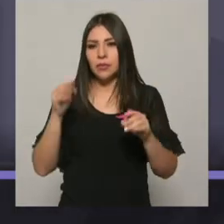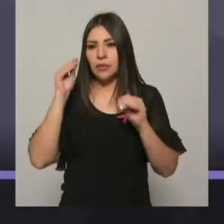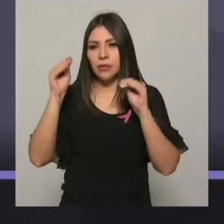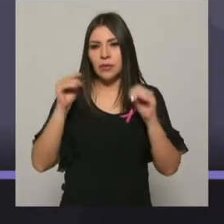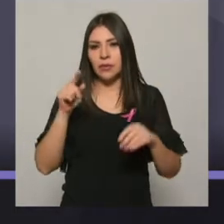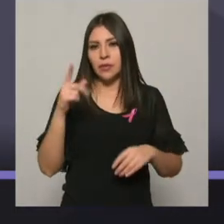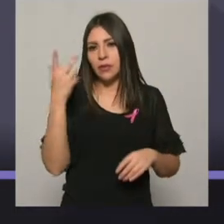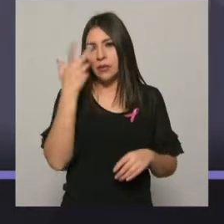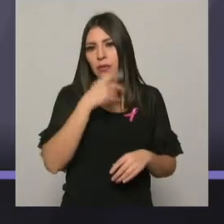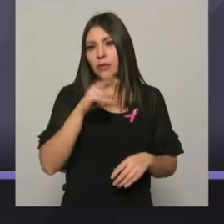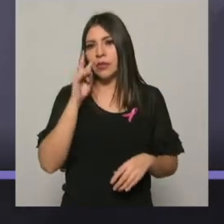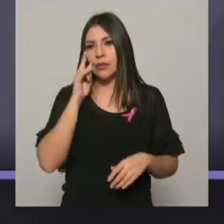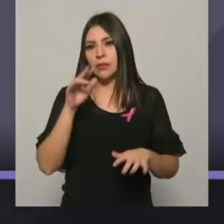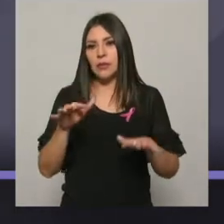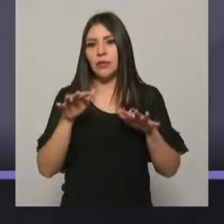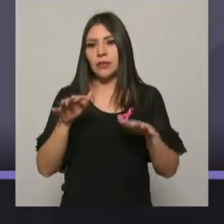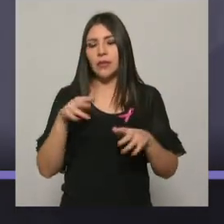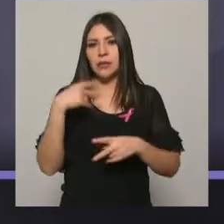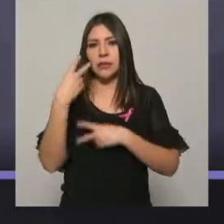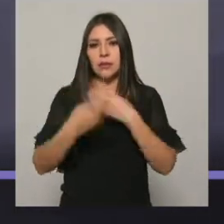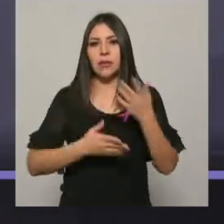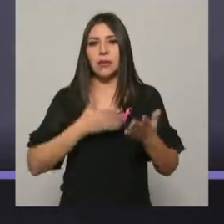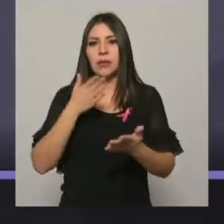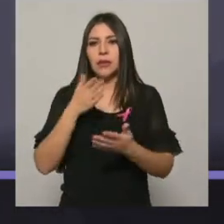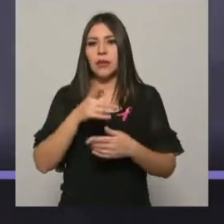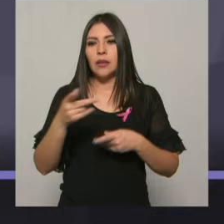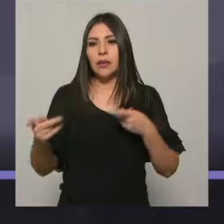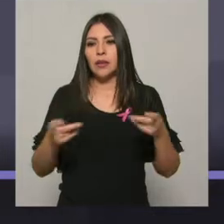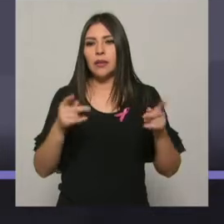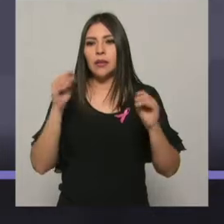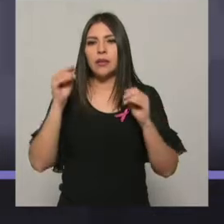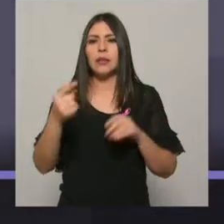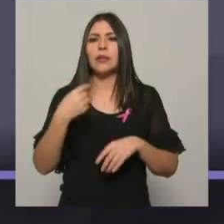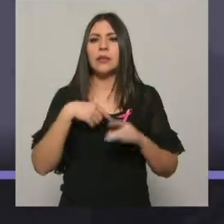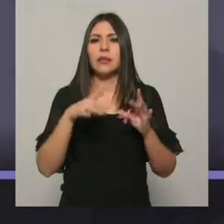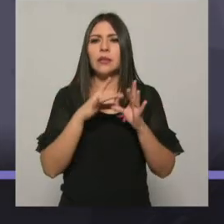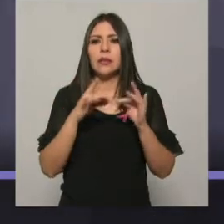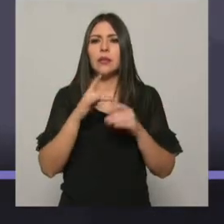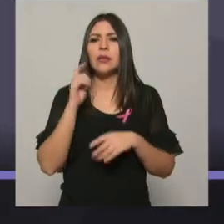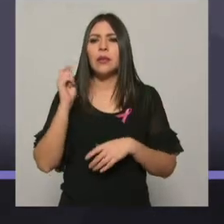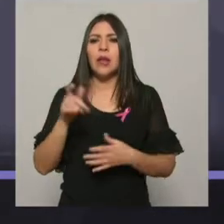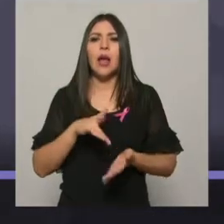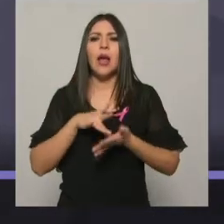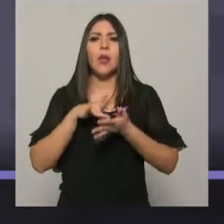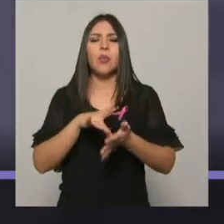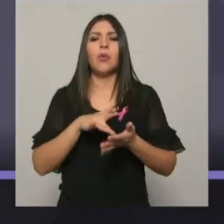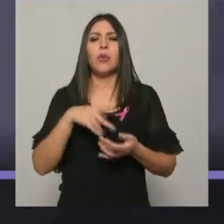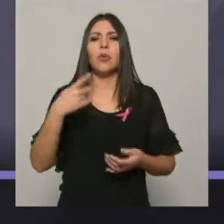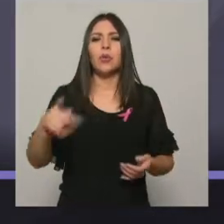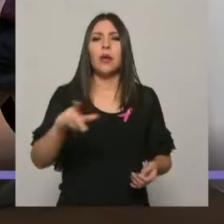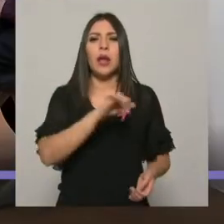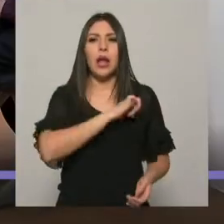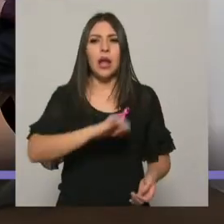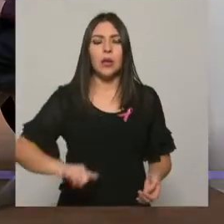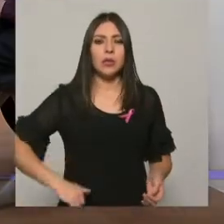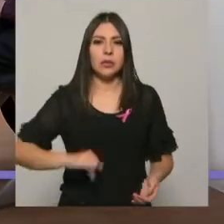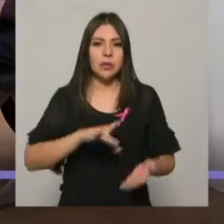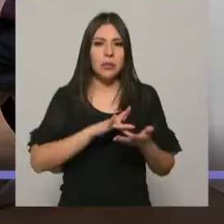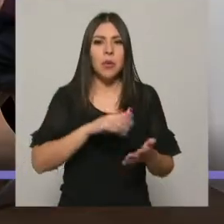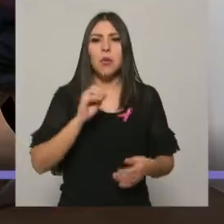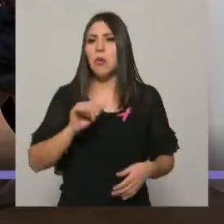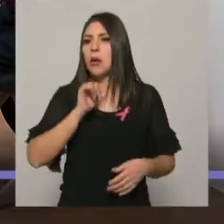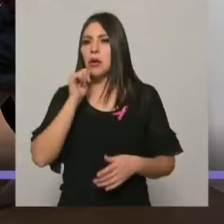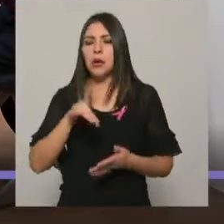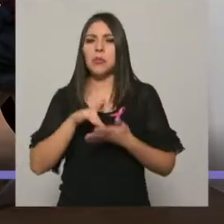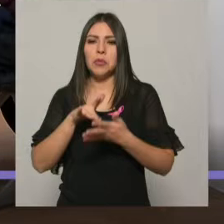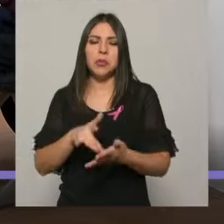la producción, se ve, se nota la presencia de la producción. Cuéntame, Juan, ¿qué tanto apoyo has tenido de la alcaldía o si no ha apoyado en nada?